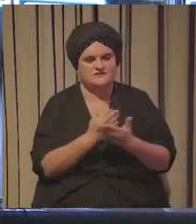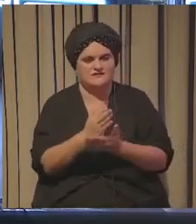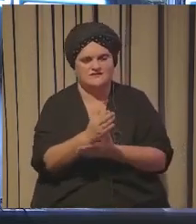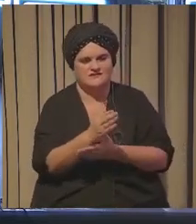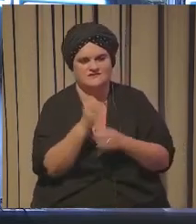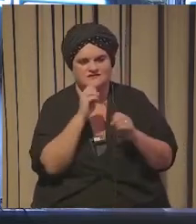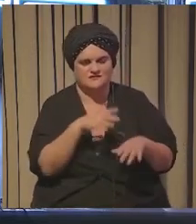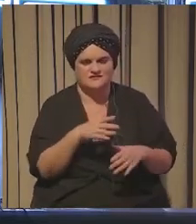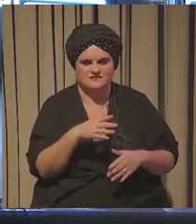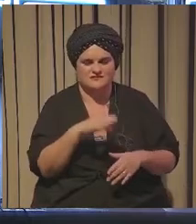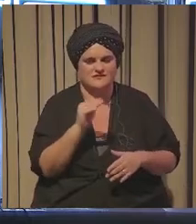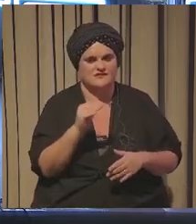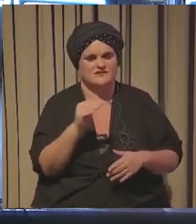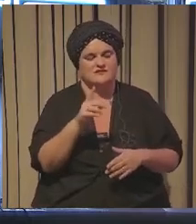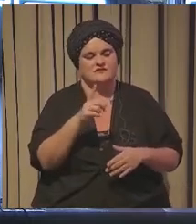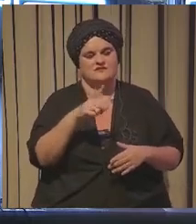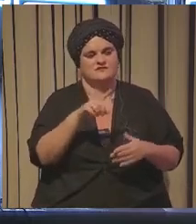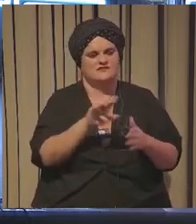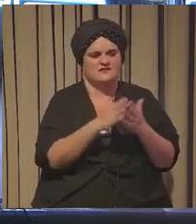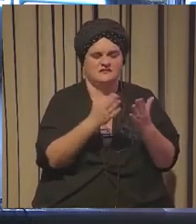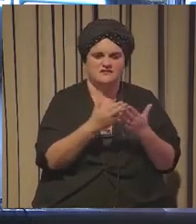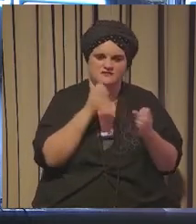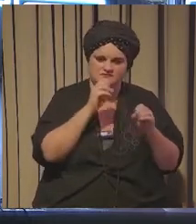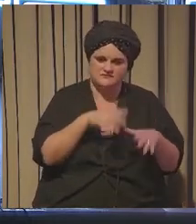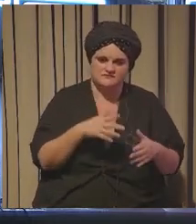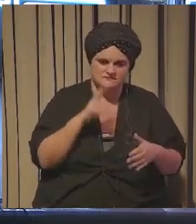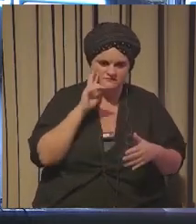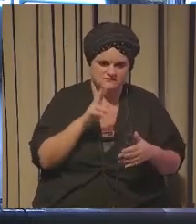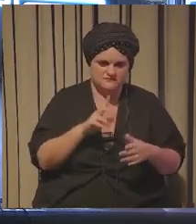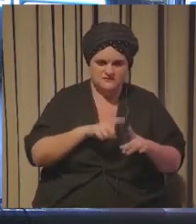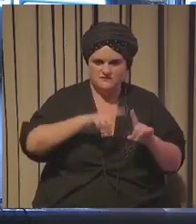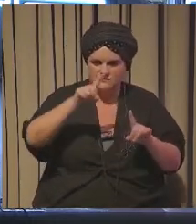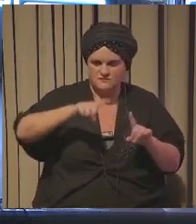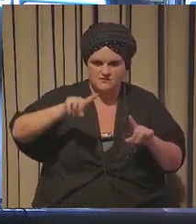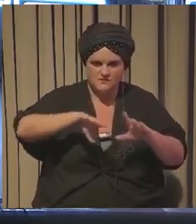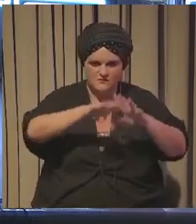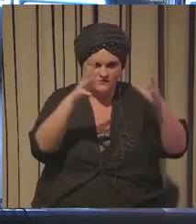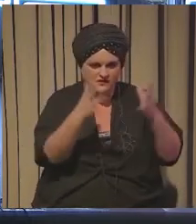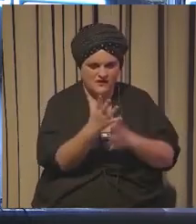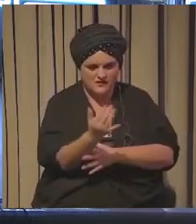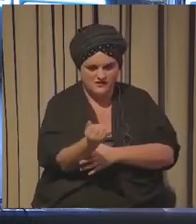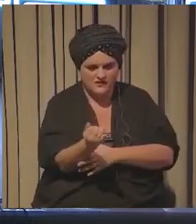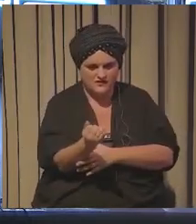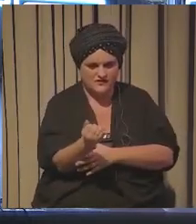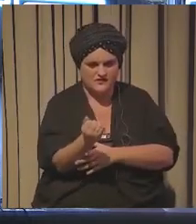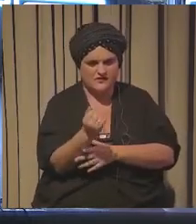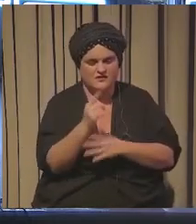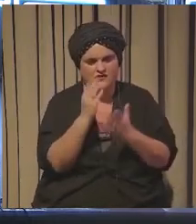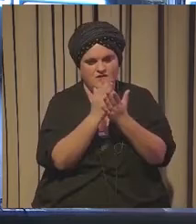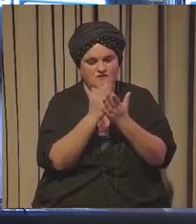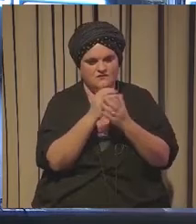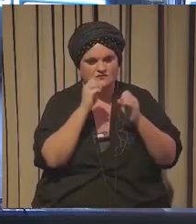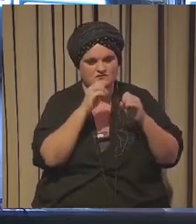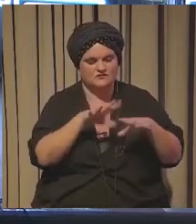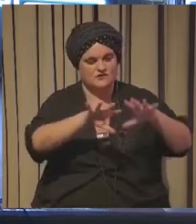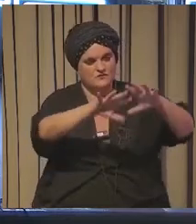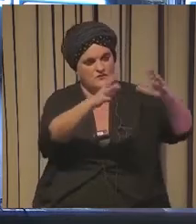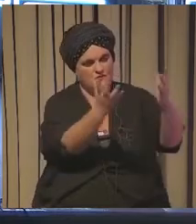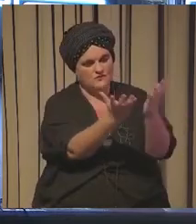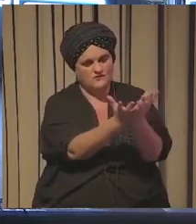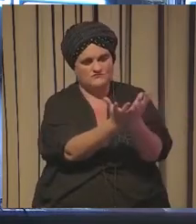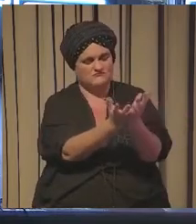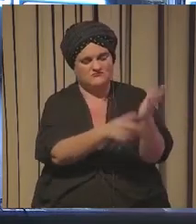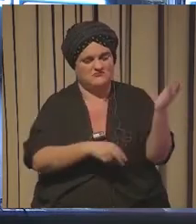en vuestro libro de historia. ¿Había algún gráfico sobre la población mundial en vuestro curso de historia del mundo? Generalmente